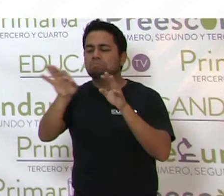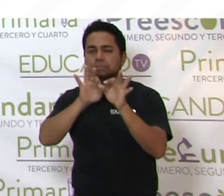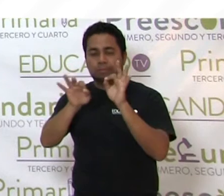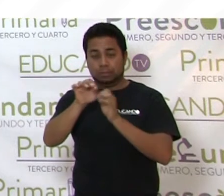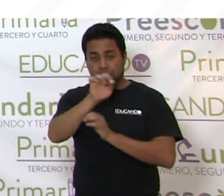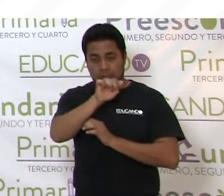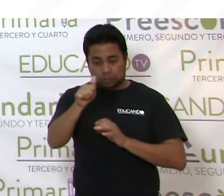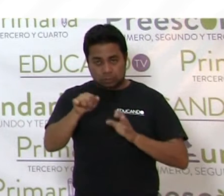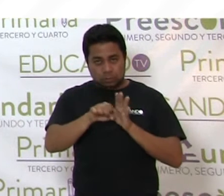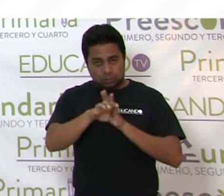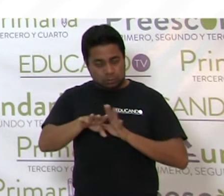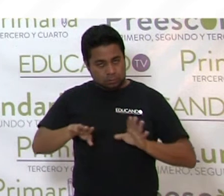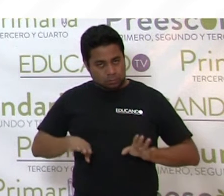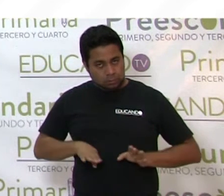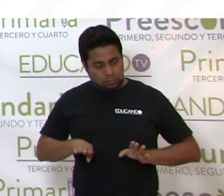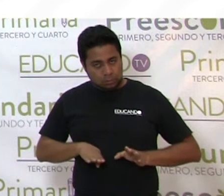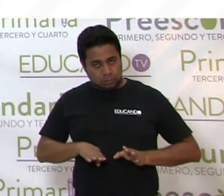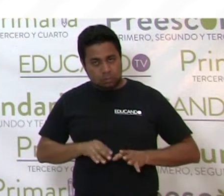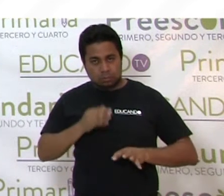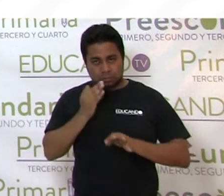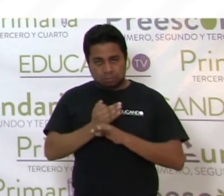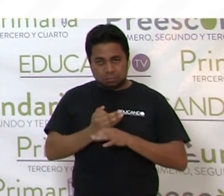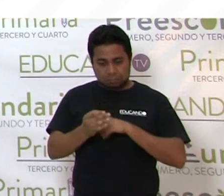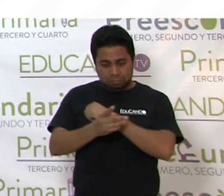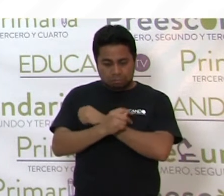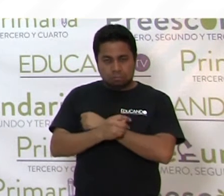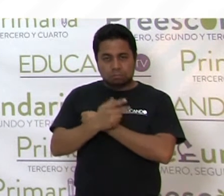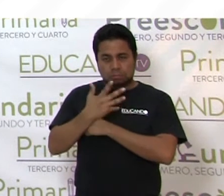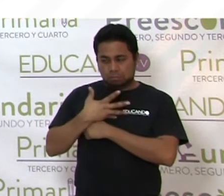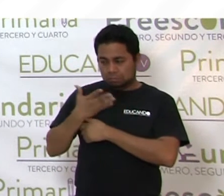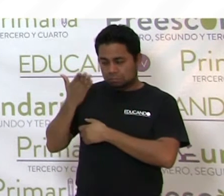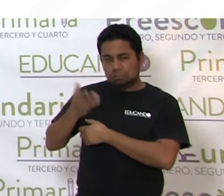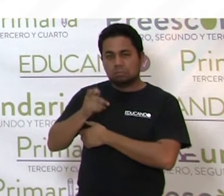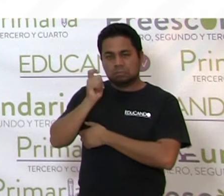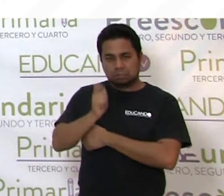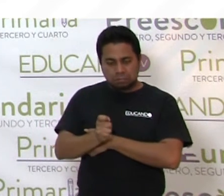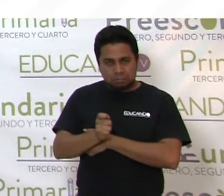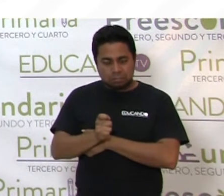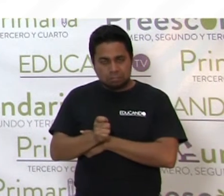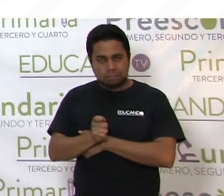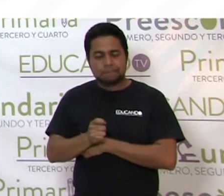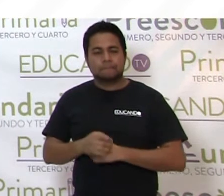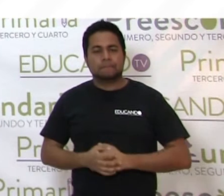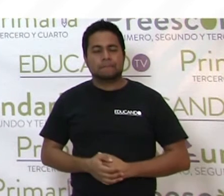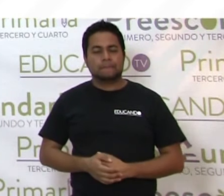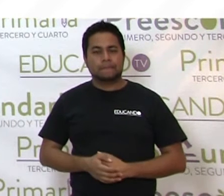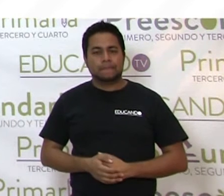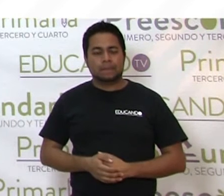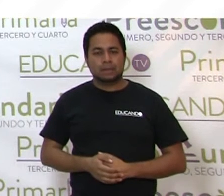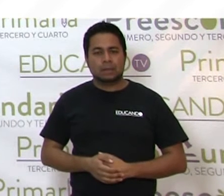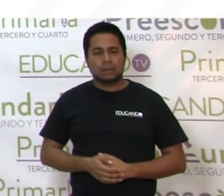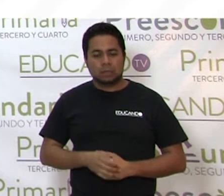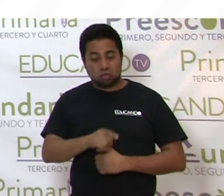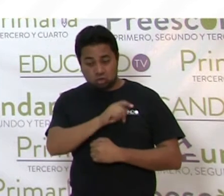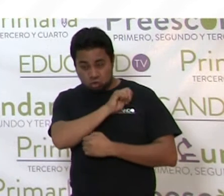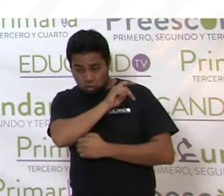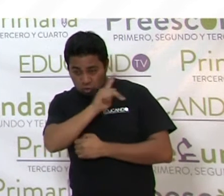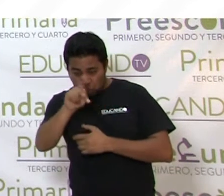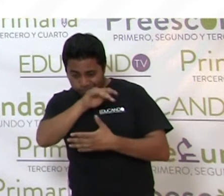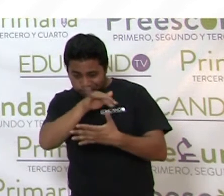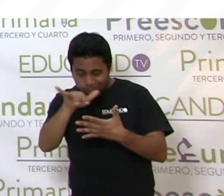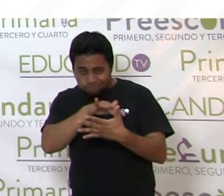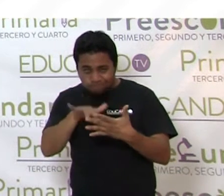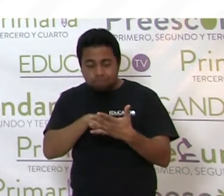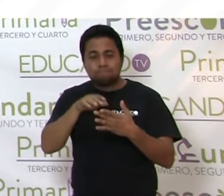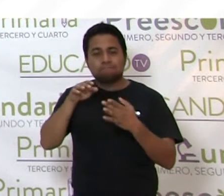Otra de sus características y que estamos viendo en pantalla es que es subjetiva, porque todos los textos fueron